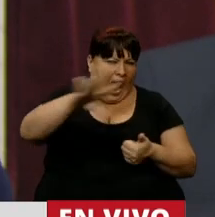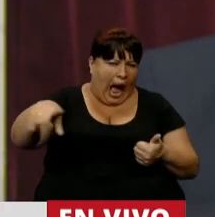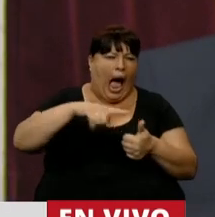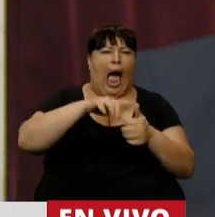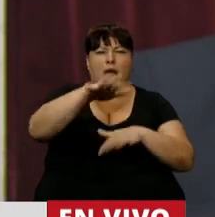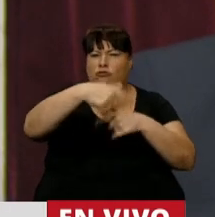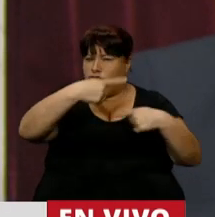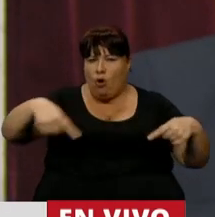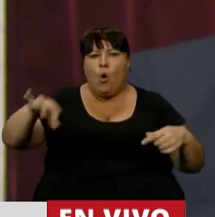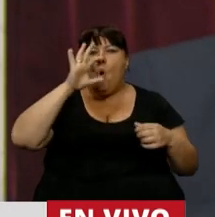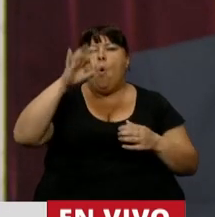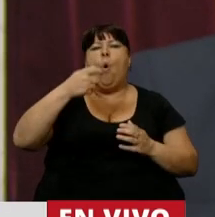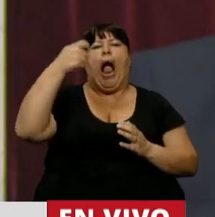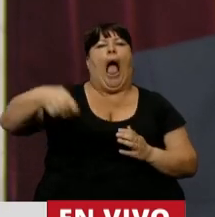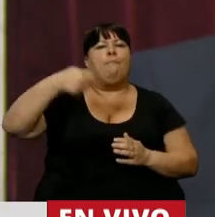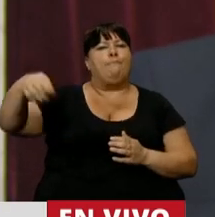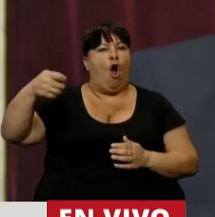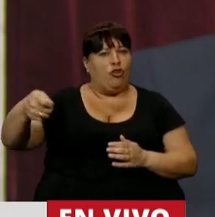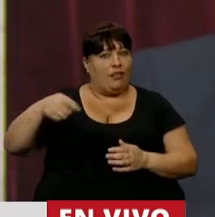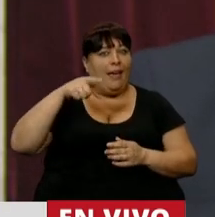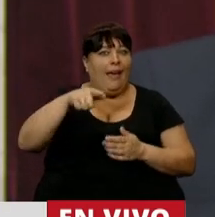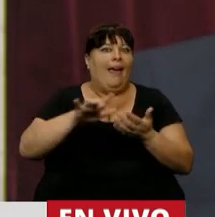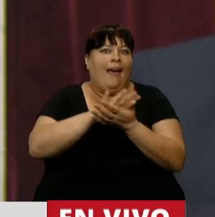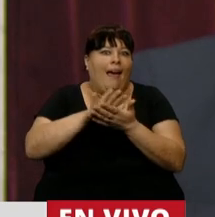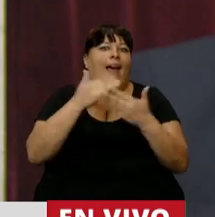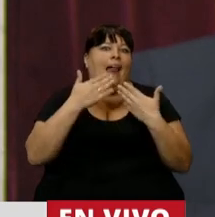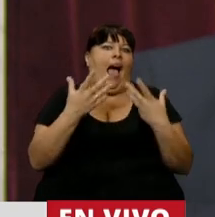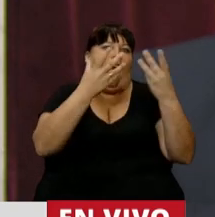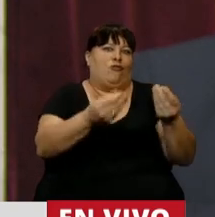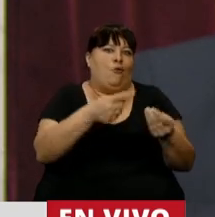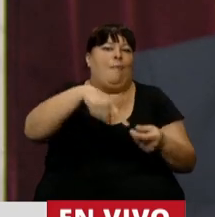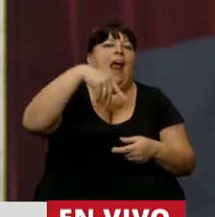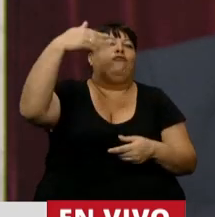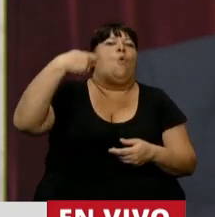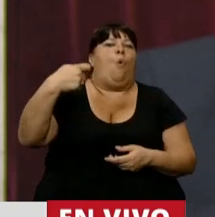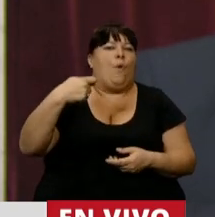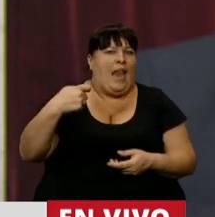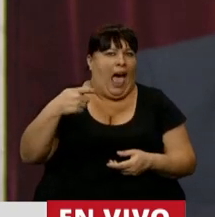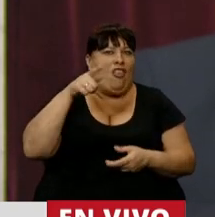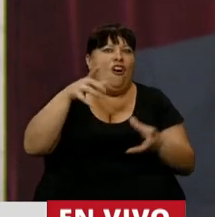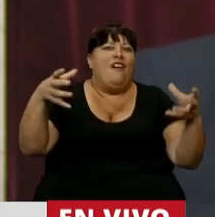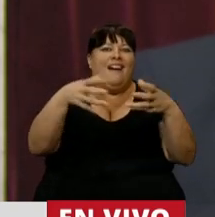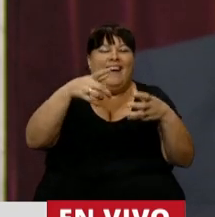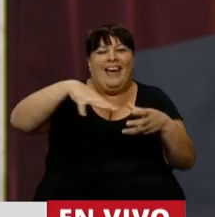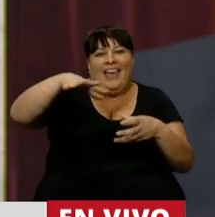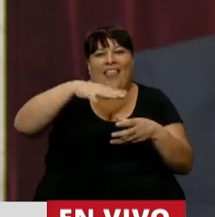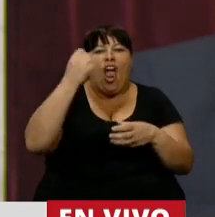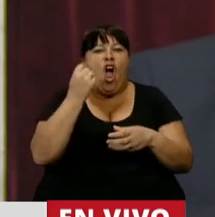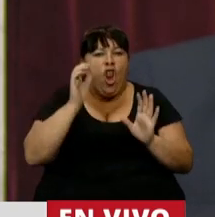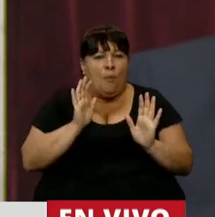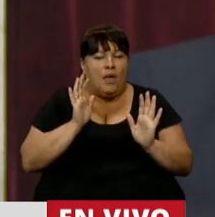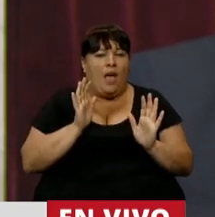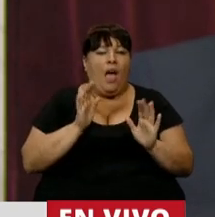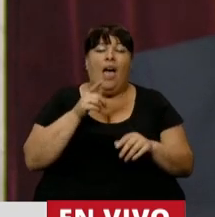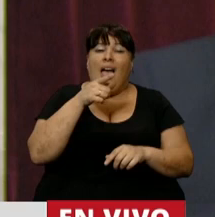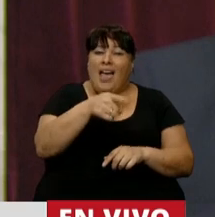agropecuarios, todos los que ya conocemos, no le habían hecho aportes. Y esa fue una reparación que puso en el centro a nuestros jubilados y jubiladas en todo ese modelo macroeconómico. Y